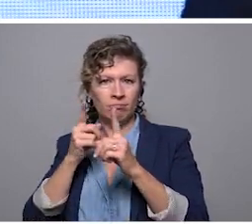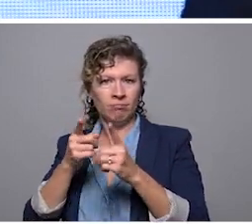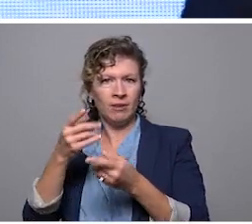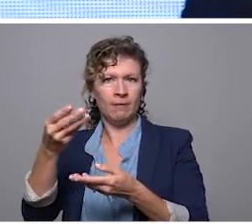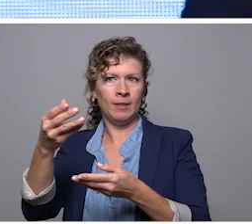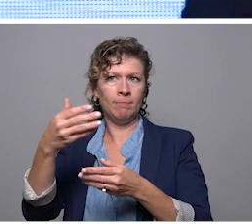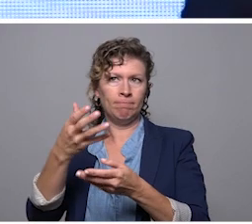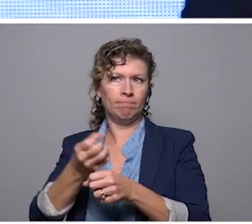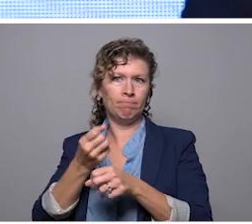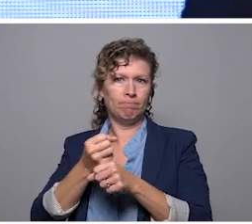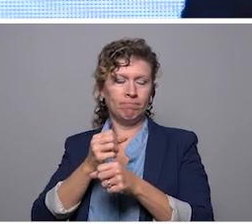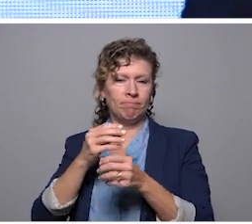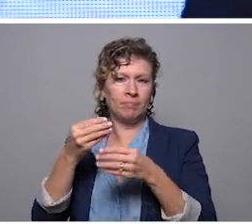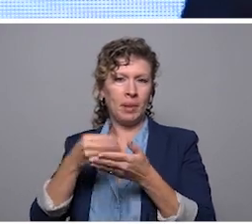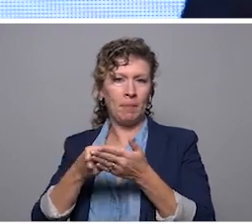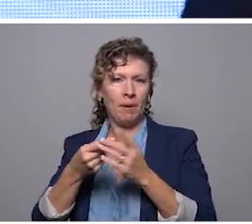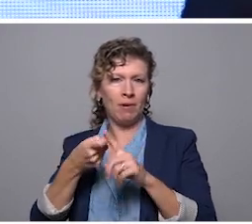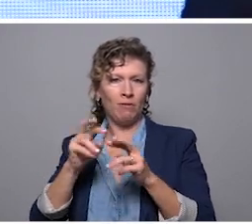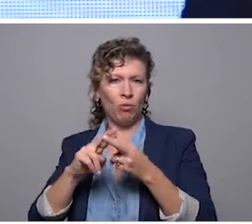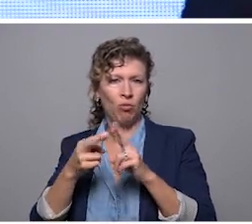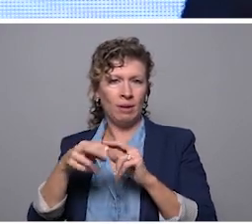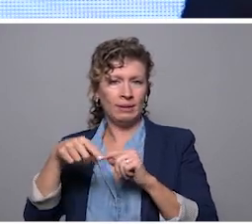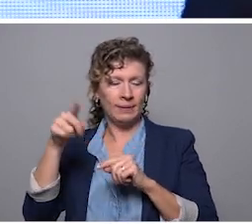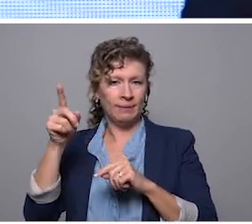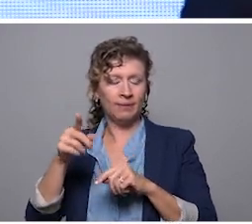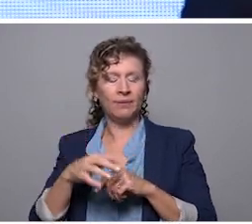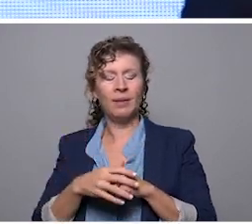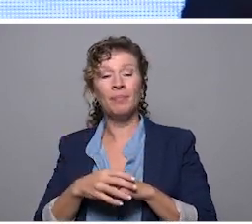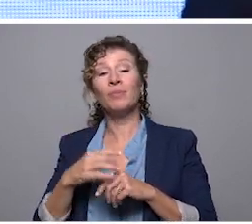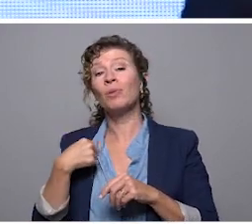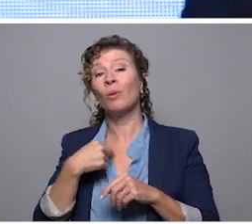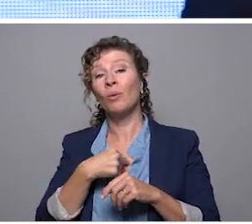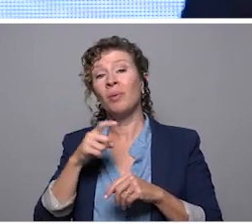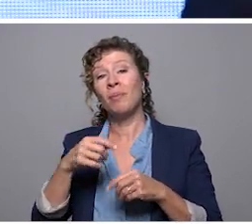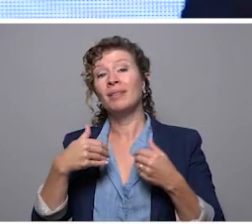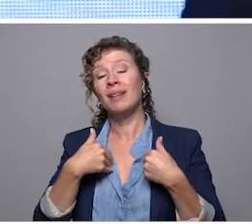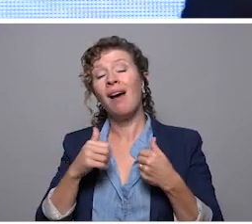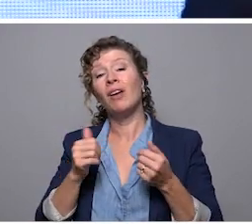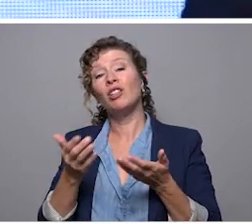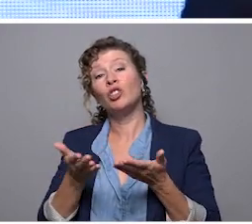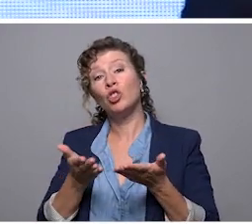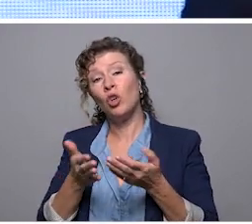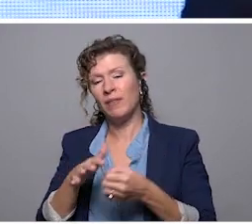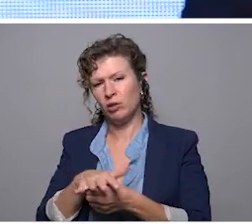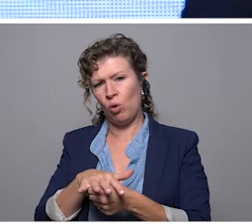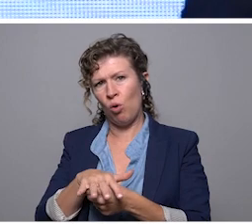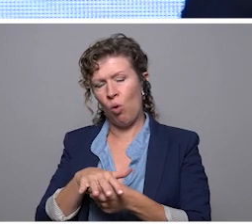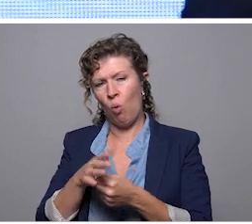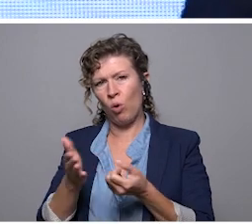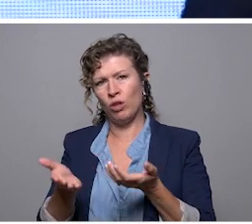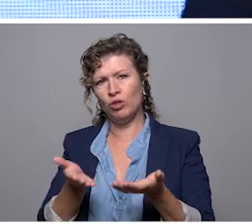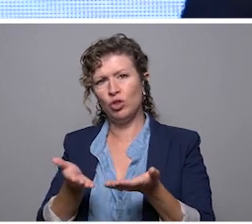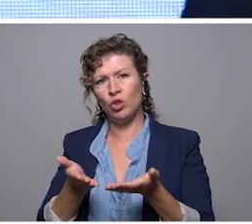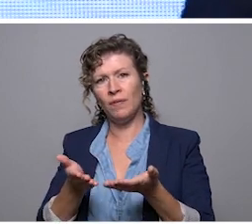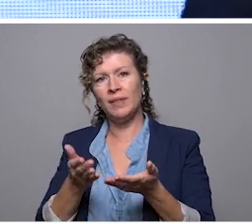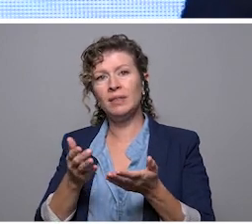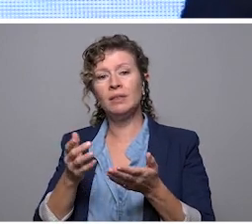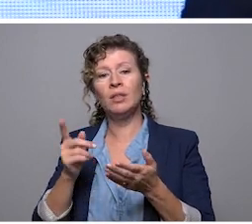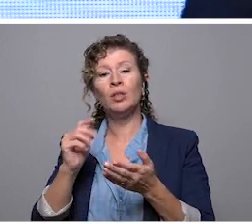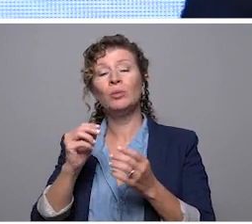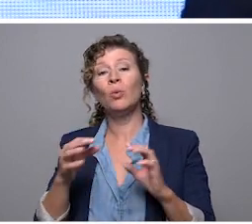servicio local que cule al migrante en Estados Unidos con el la persona que